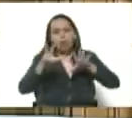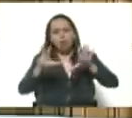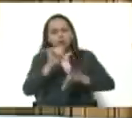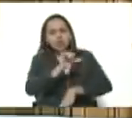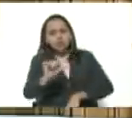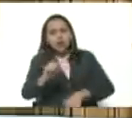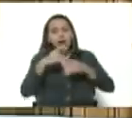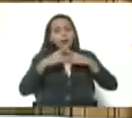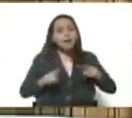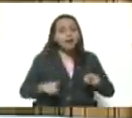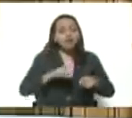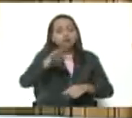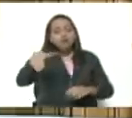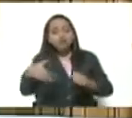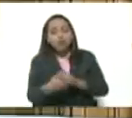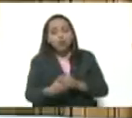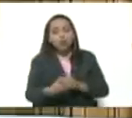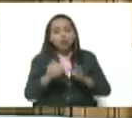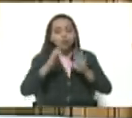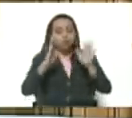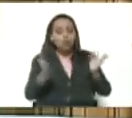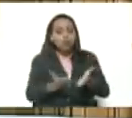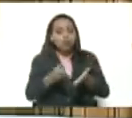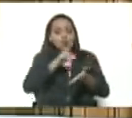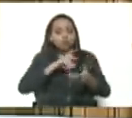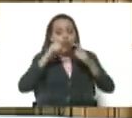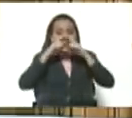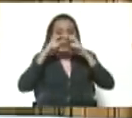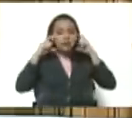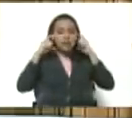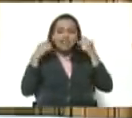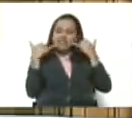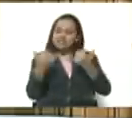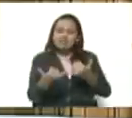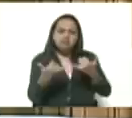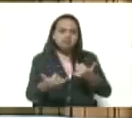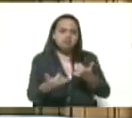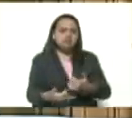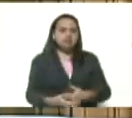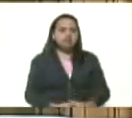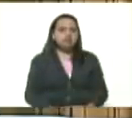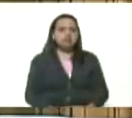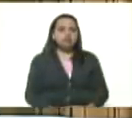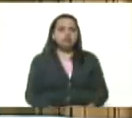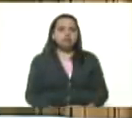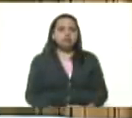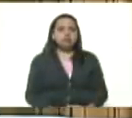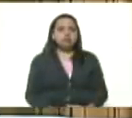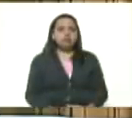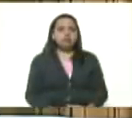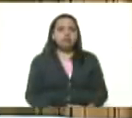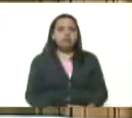4, 6 u 8 semanas si todo el mundo se pone una mascarilla ahora mismo.